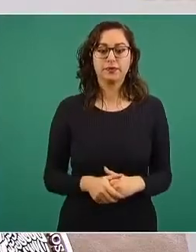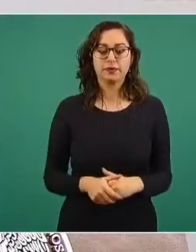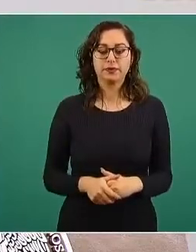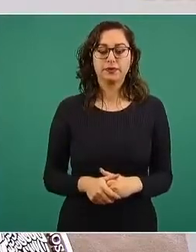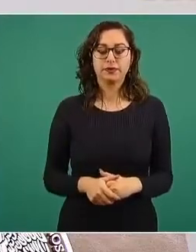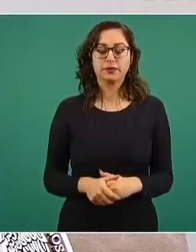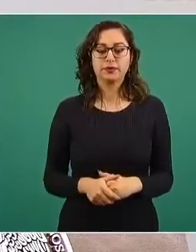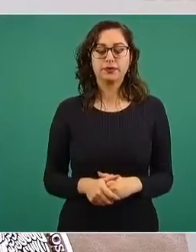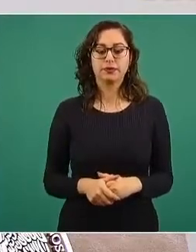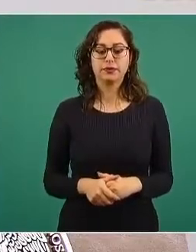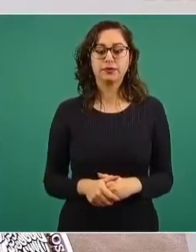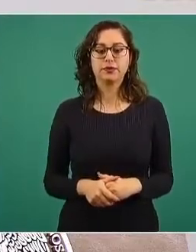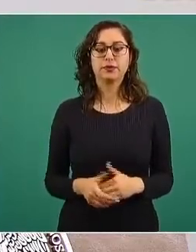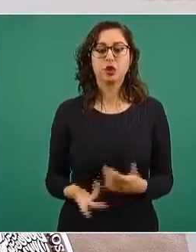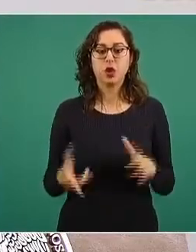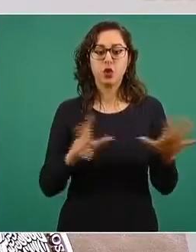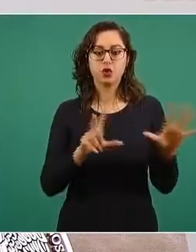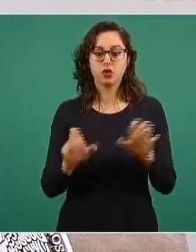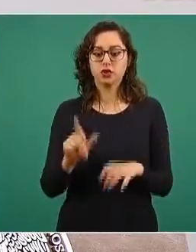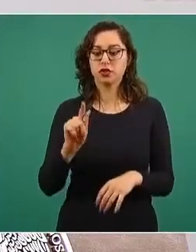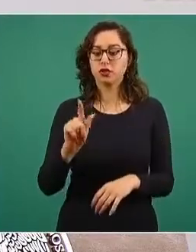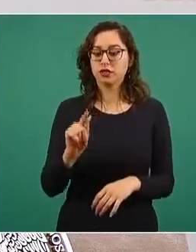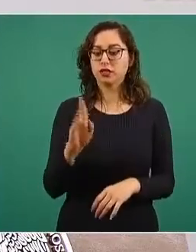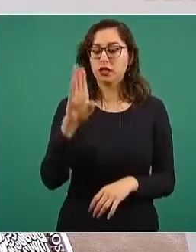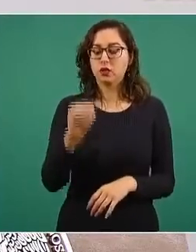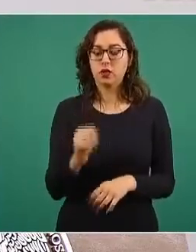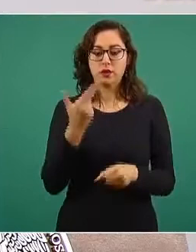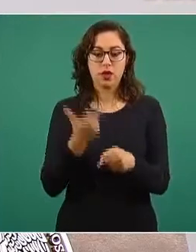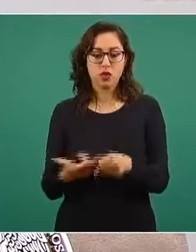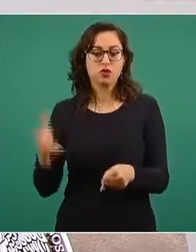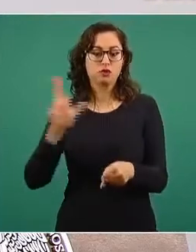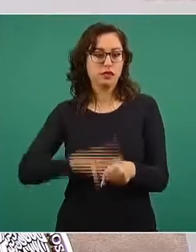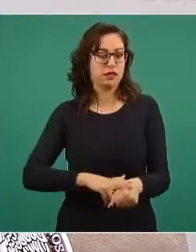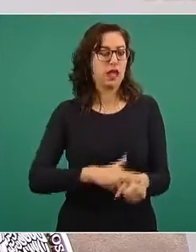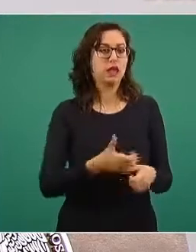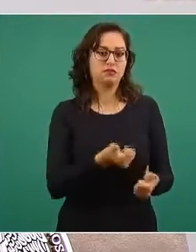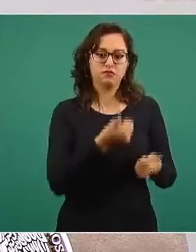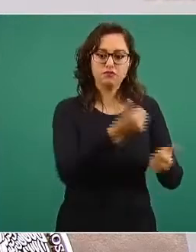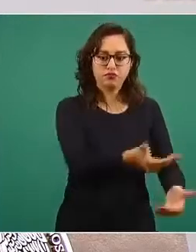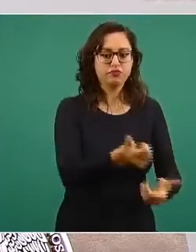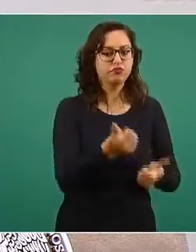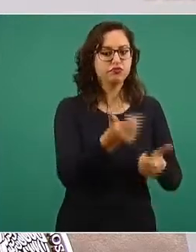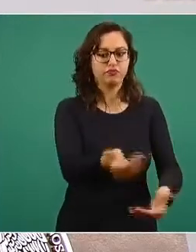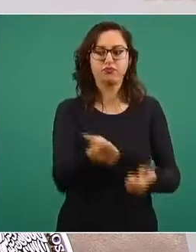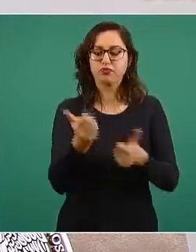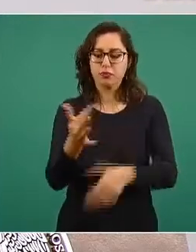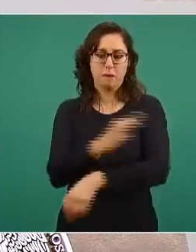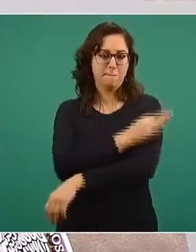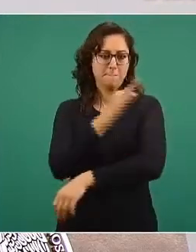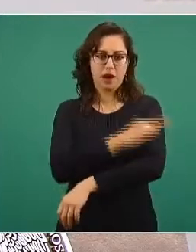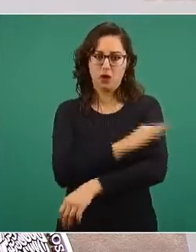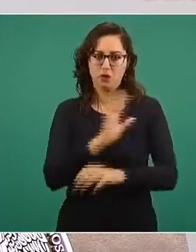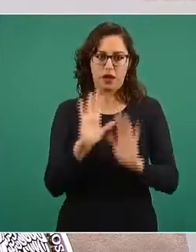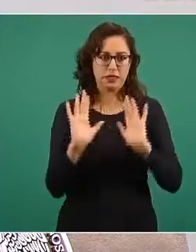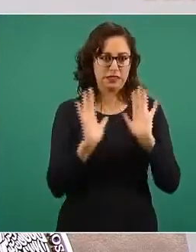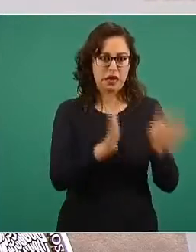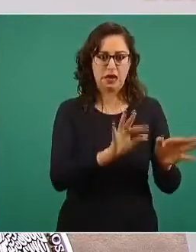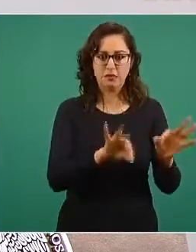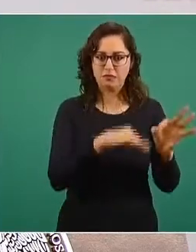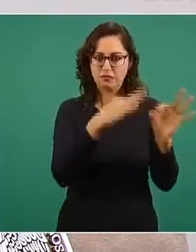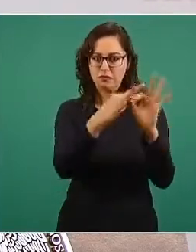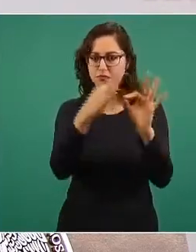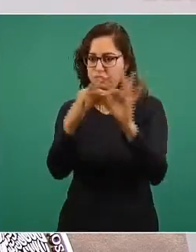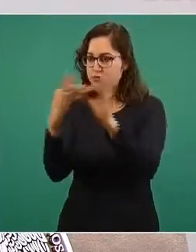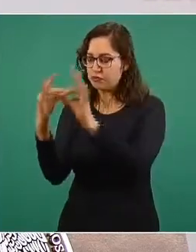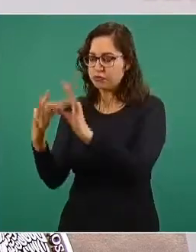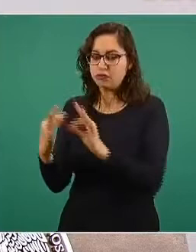teníamos programados 879 hospitales a los cuales tendríamos que entregar estas vacunas. Se